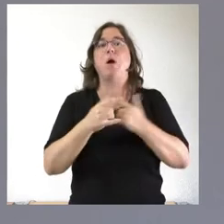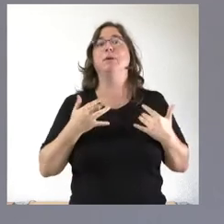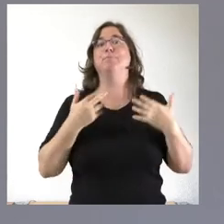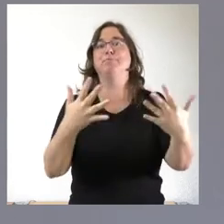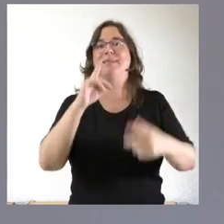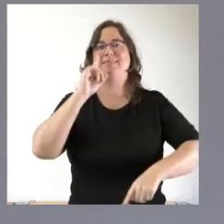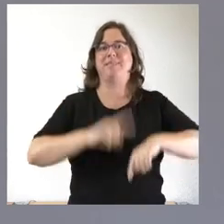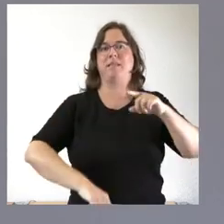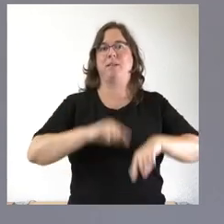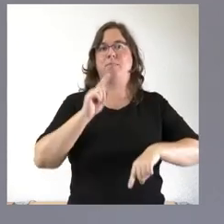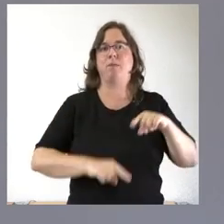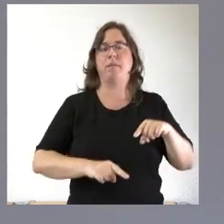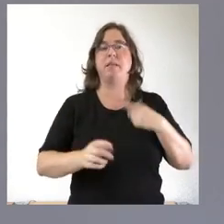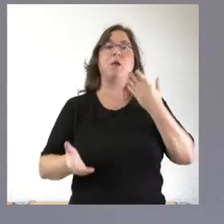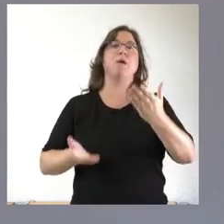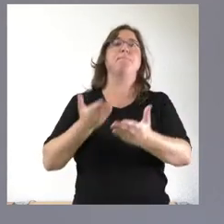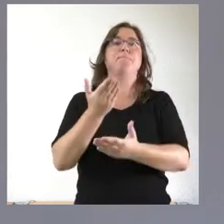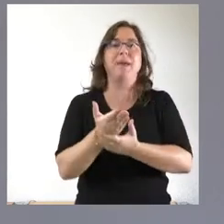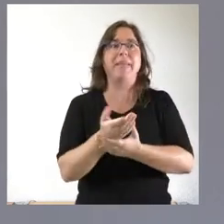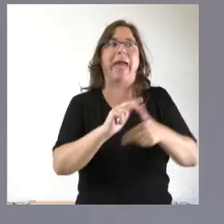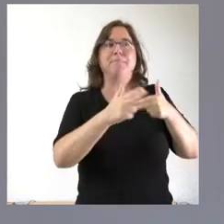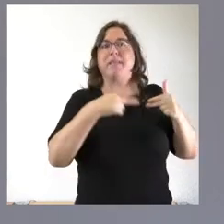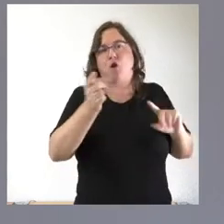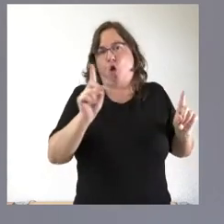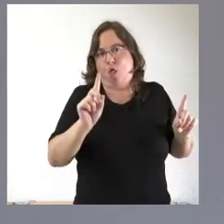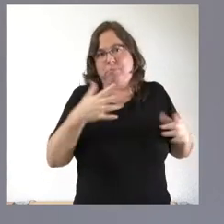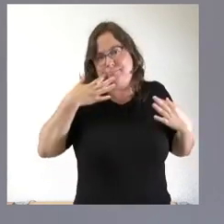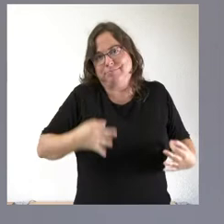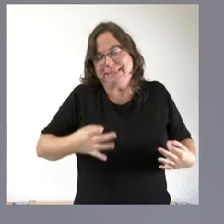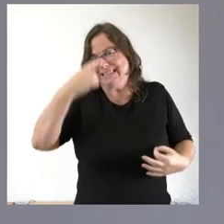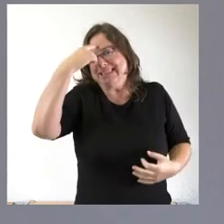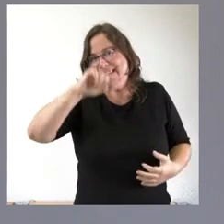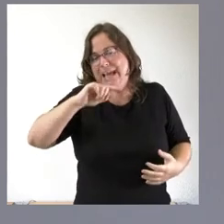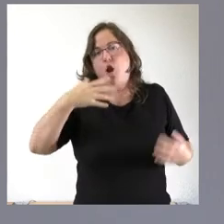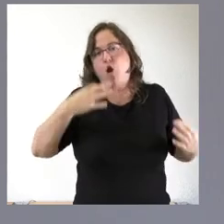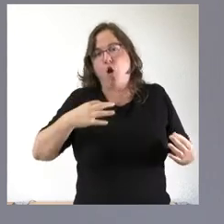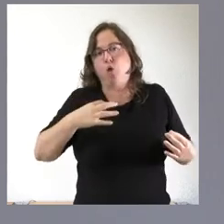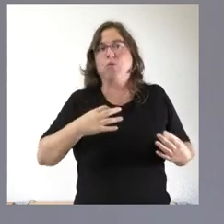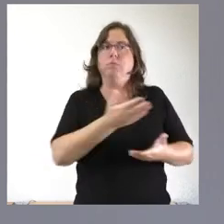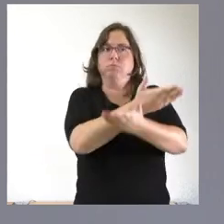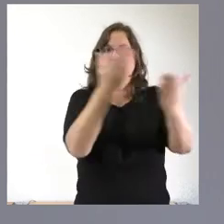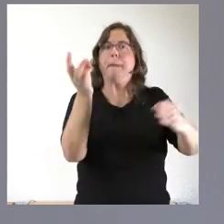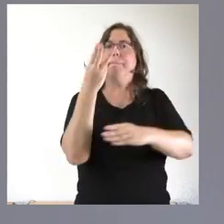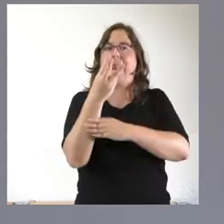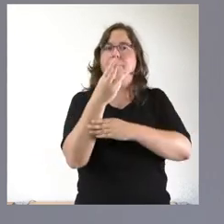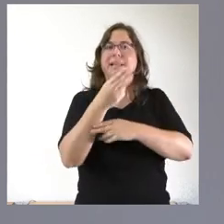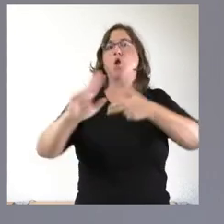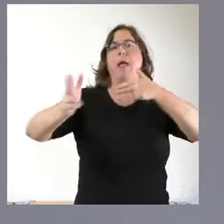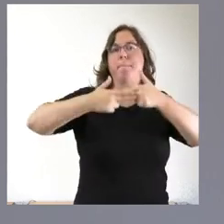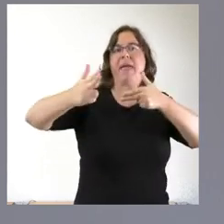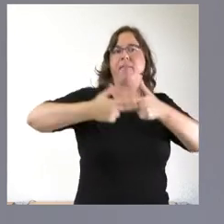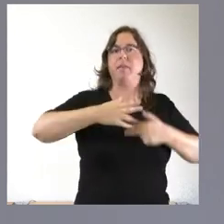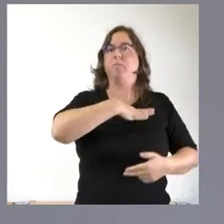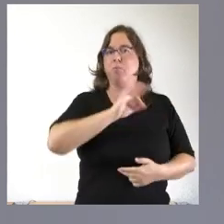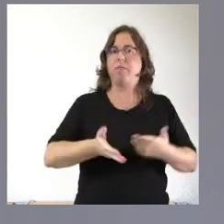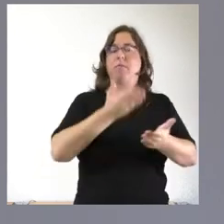dependerá de la solicitud de que no presenten enmiendas, sino que, lógicamente, tienen capacidad para hacerlo y es el Parlamento el que les